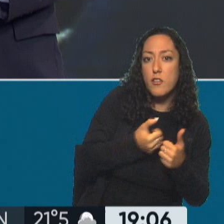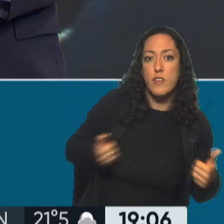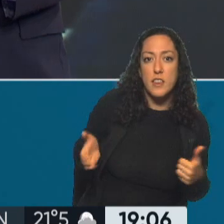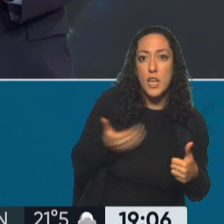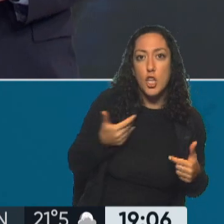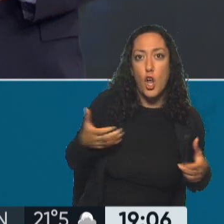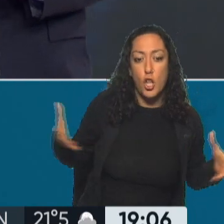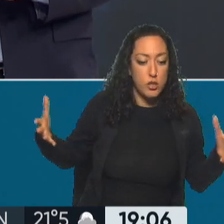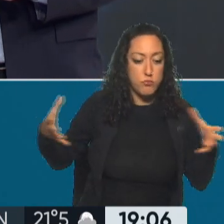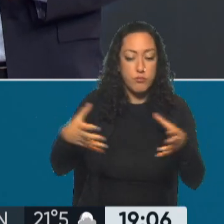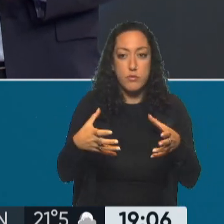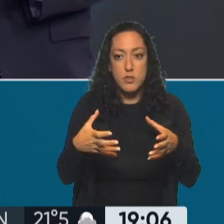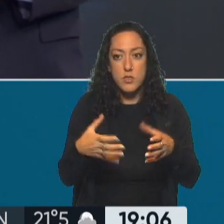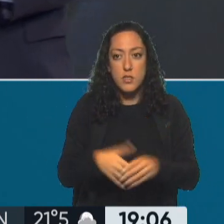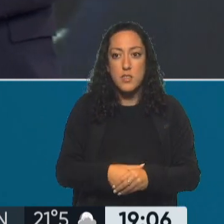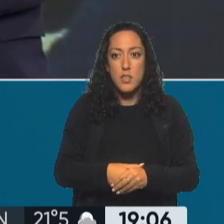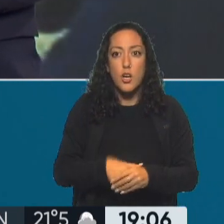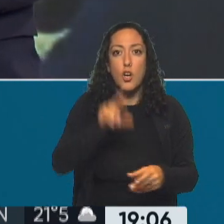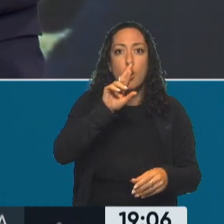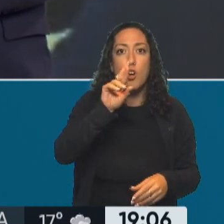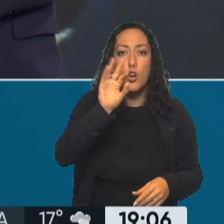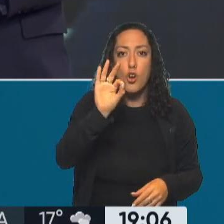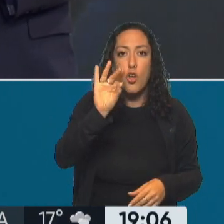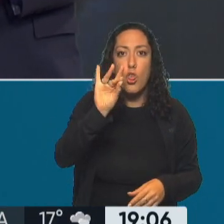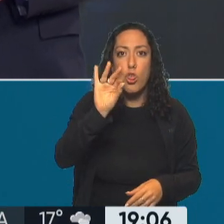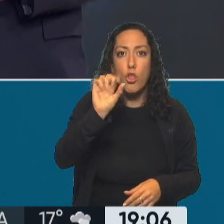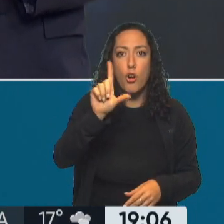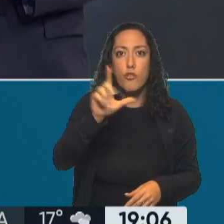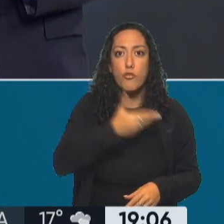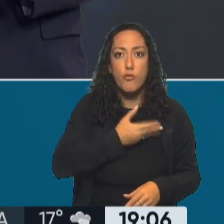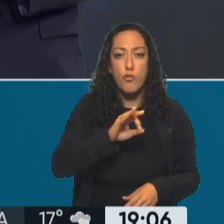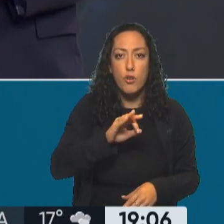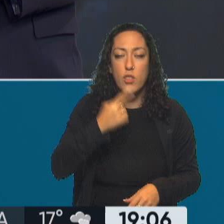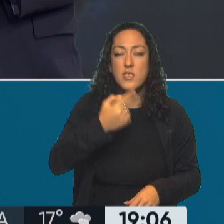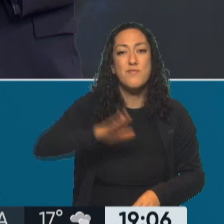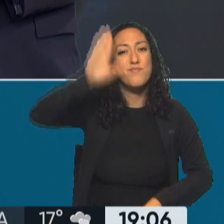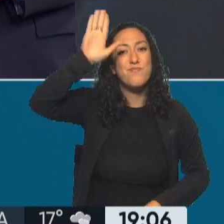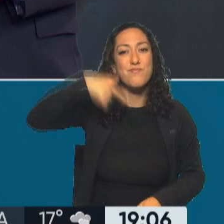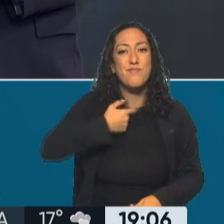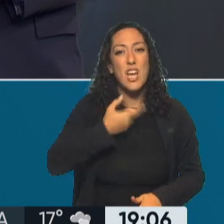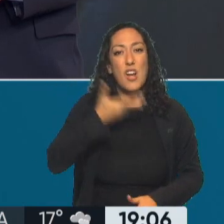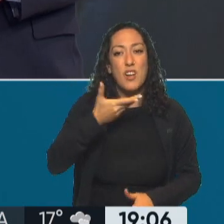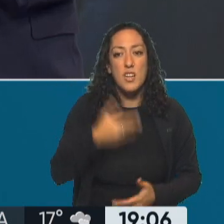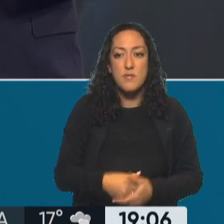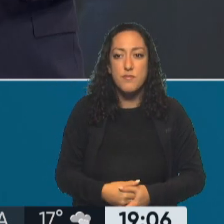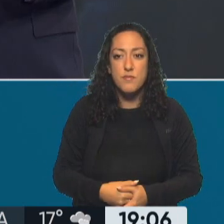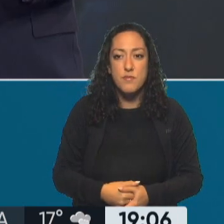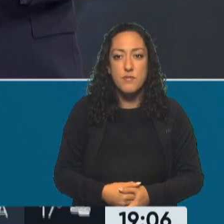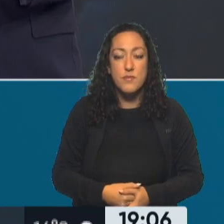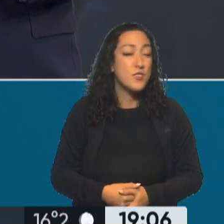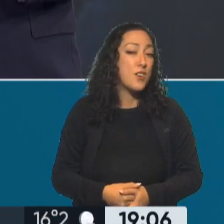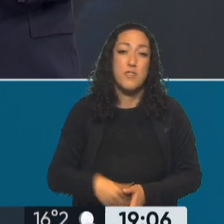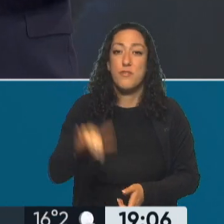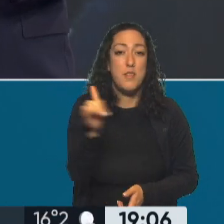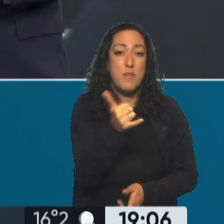Todos. ¿Y qué pasó? Rodolfo Taylá dijo, yo quiero decir algo. No. Y empezó a explicar. ¿Tenemos por algo qué. De eso? No, porque no hay